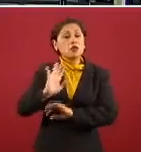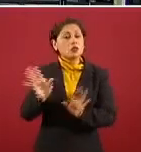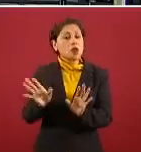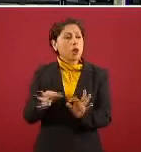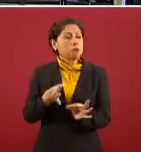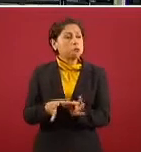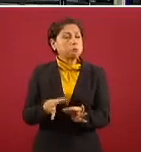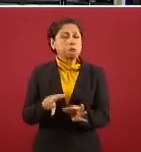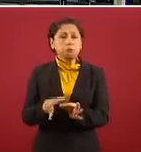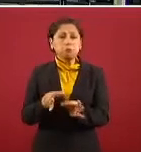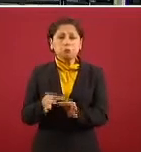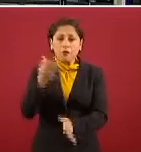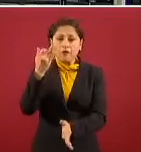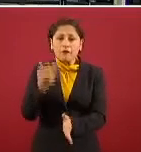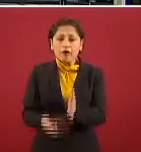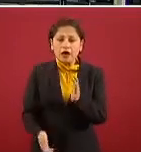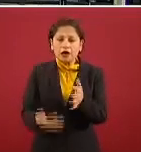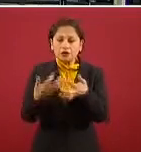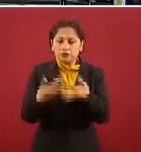funcionar.